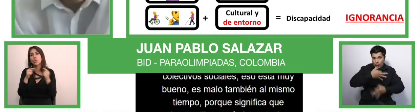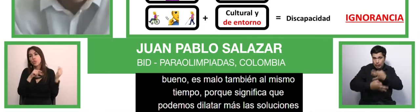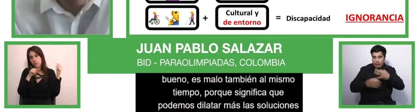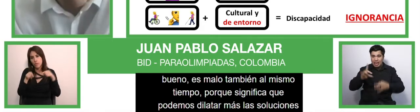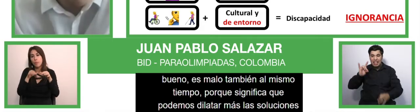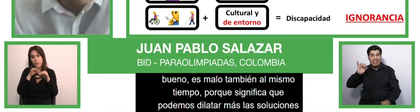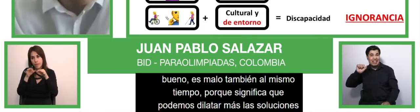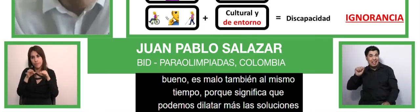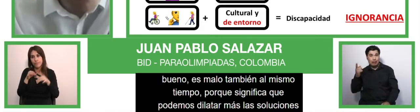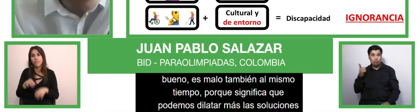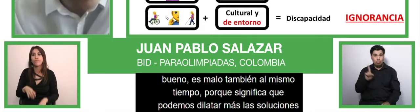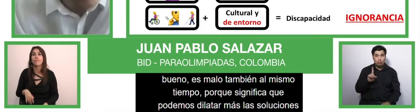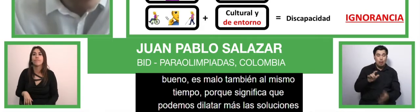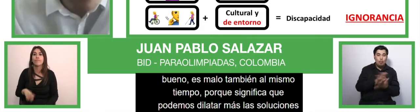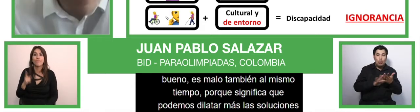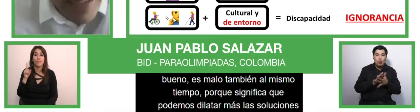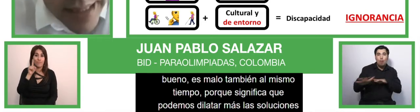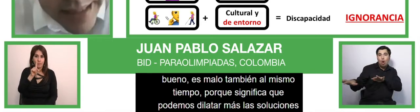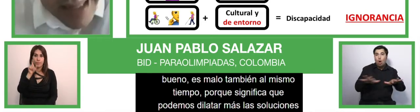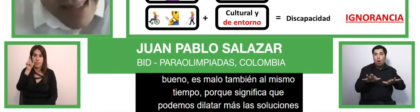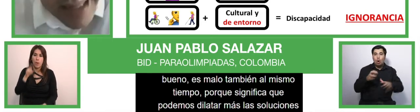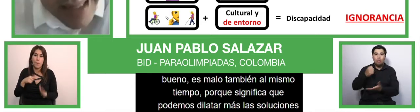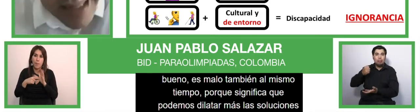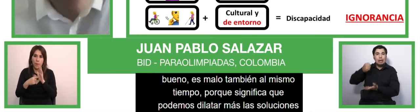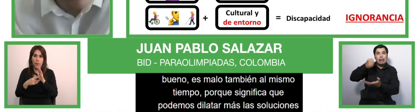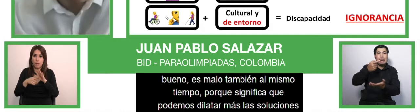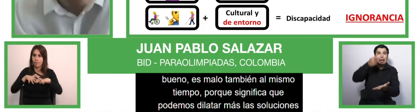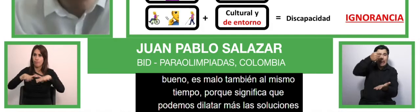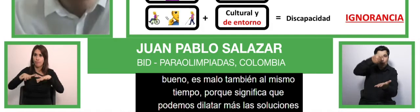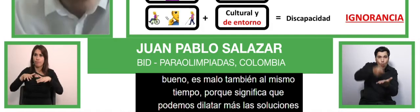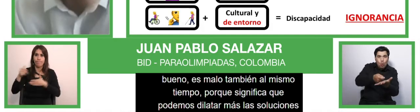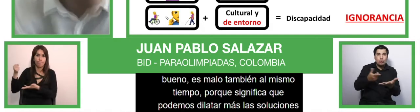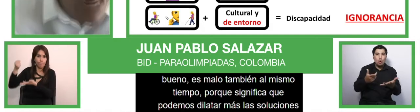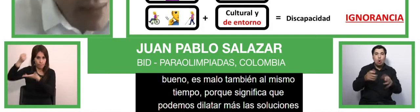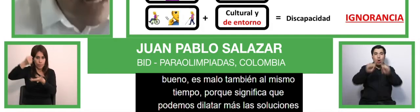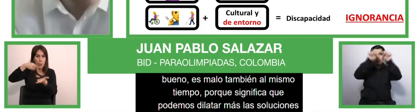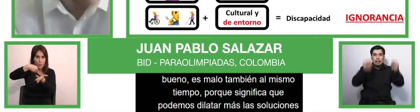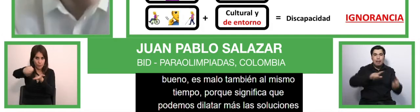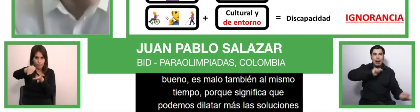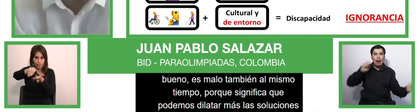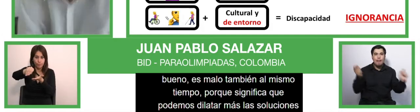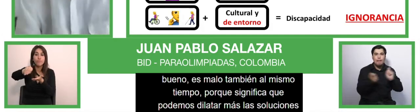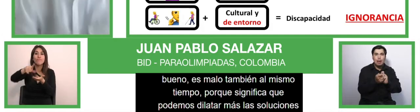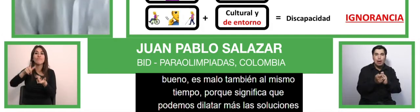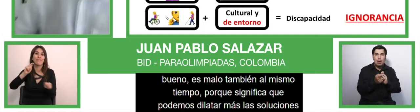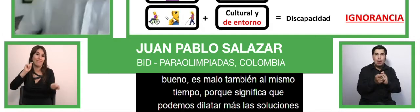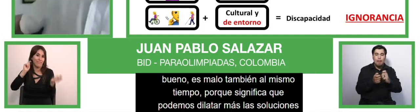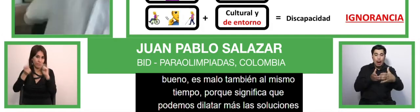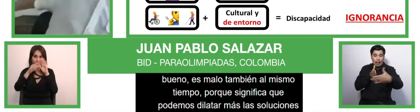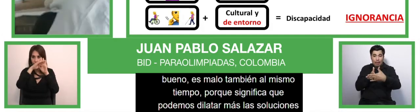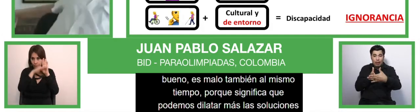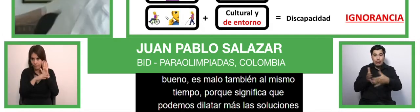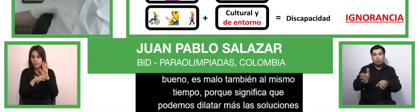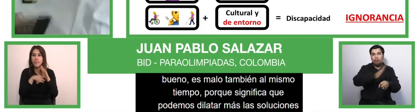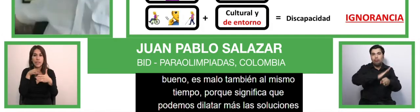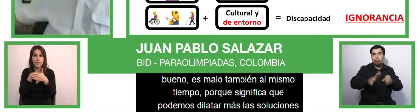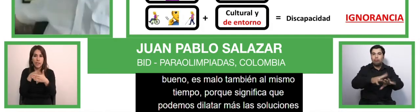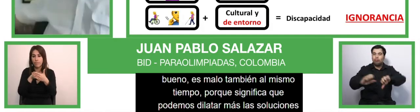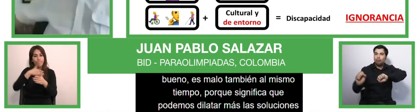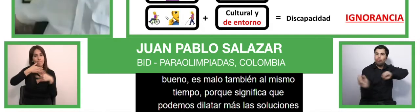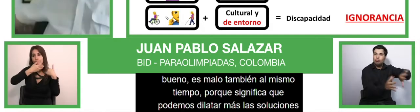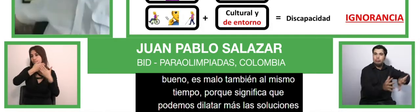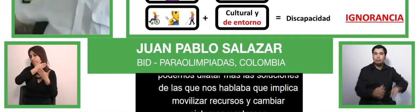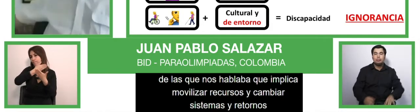implican movilizar recursos y cambiar sistemas, entornos para eliminar estas barreras. Ahora,